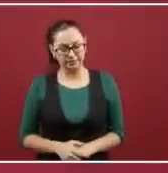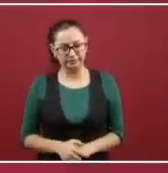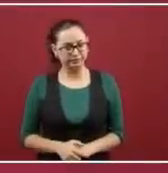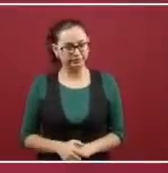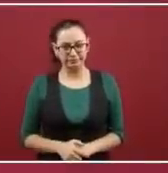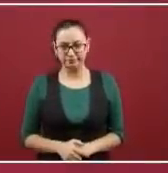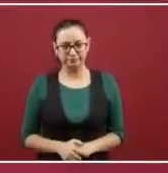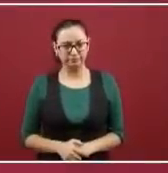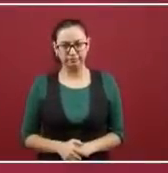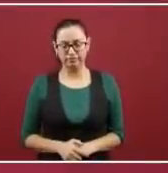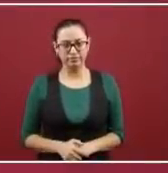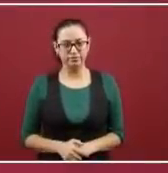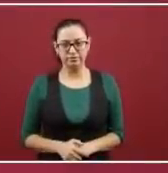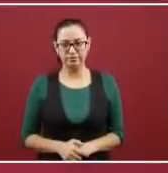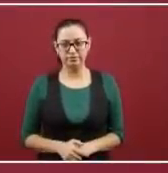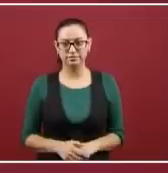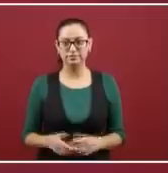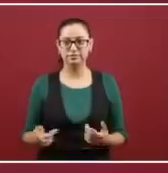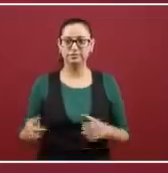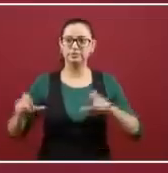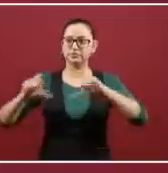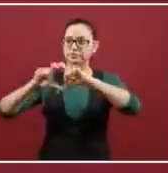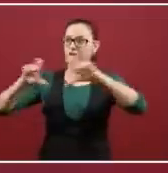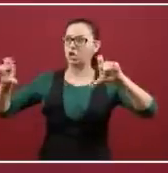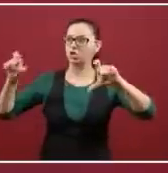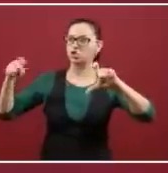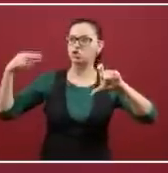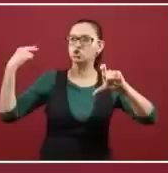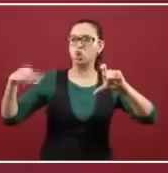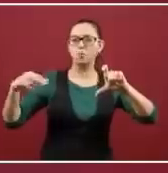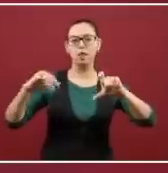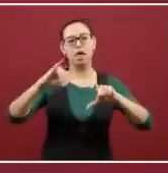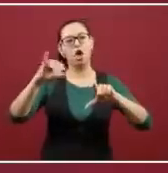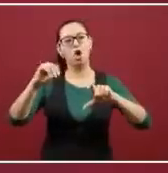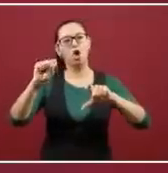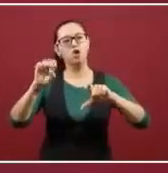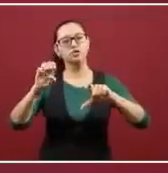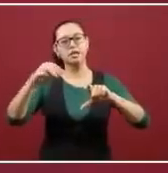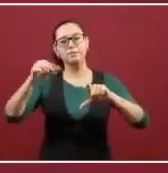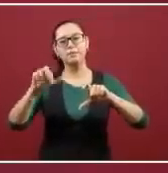ponerle José María Morelos y Pavón.